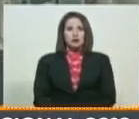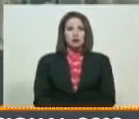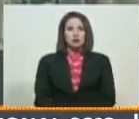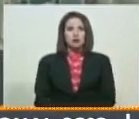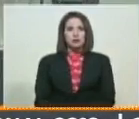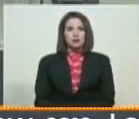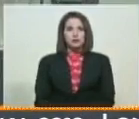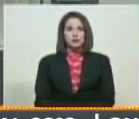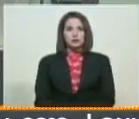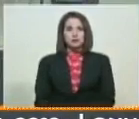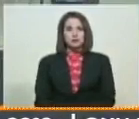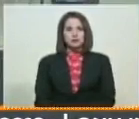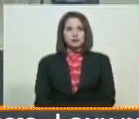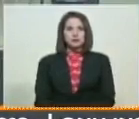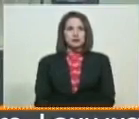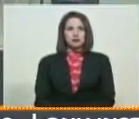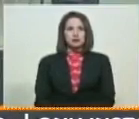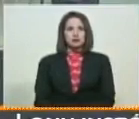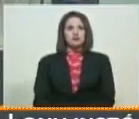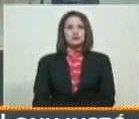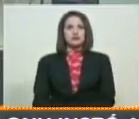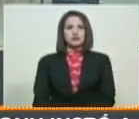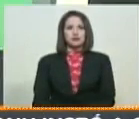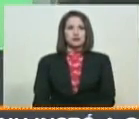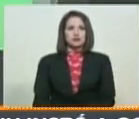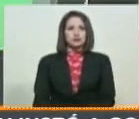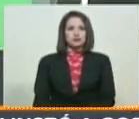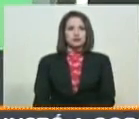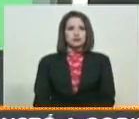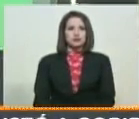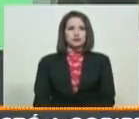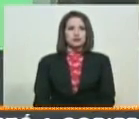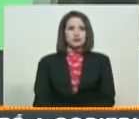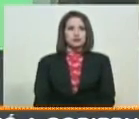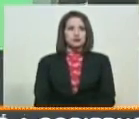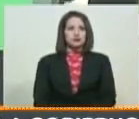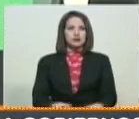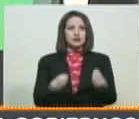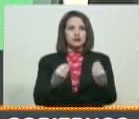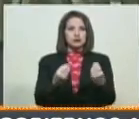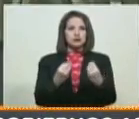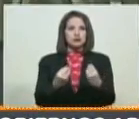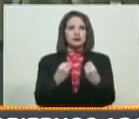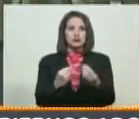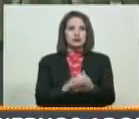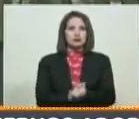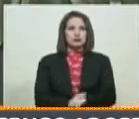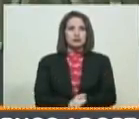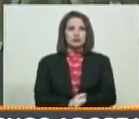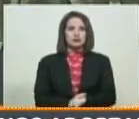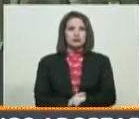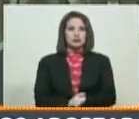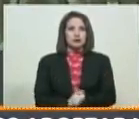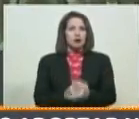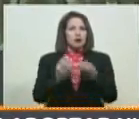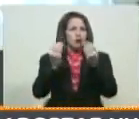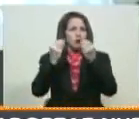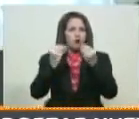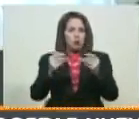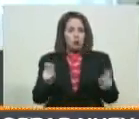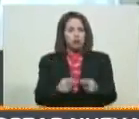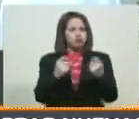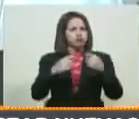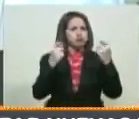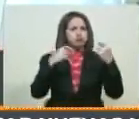El acto se realizó en la Plaza Manuel Carlos Piar de San Félix. Allí el pueblo y autoridades recibieron las recopilaciones del emblemático